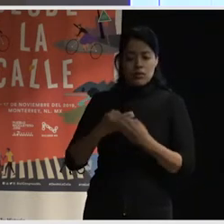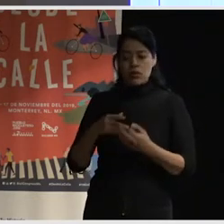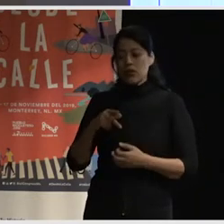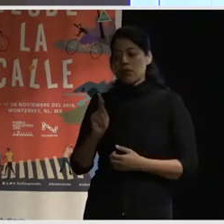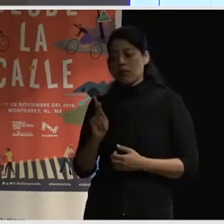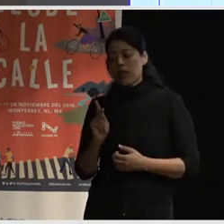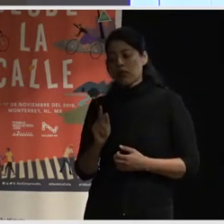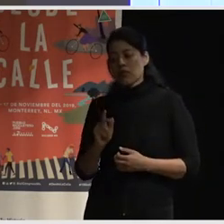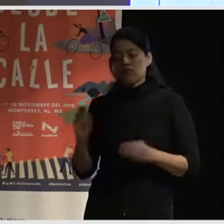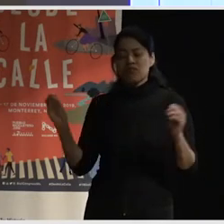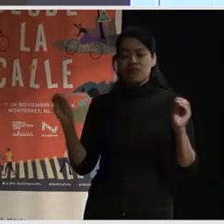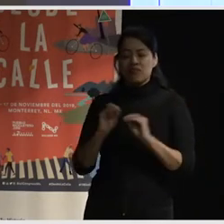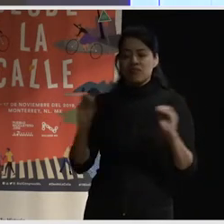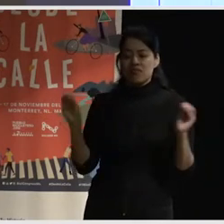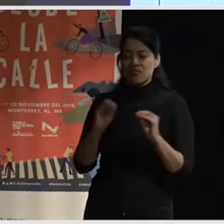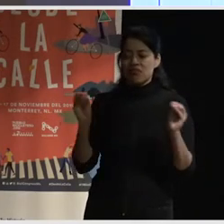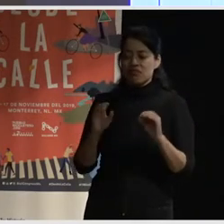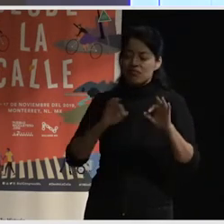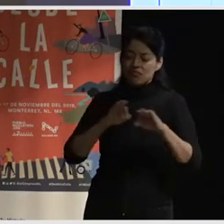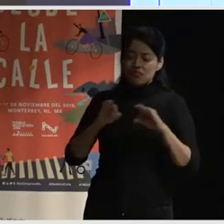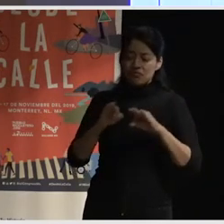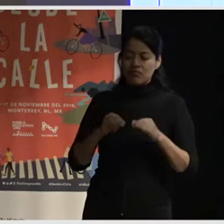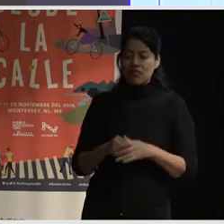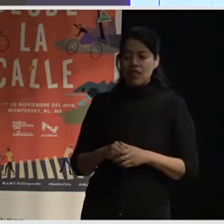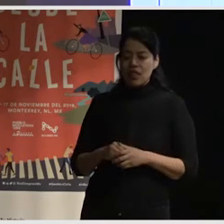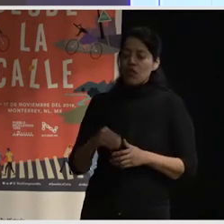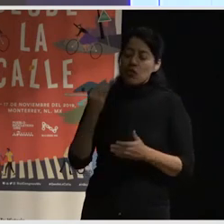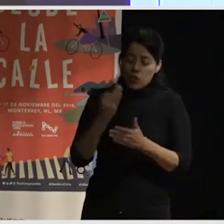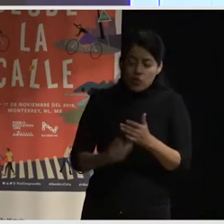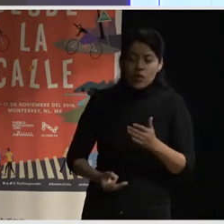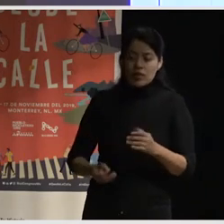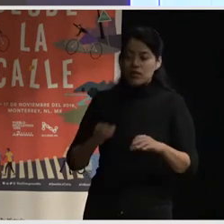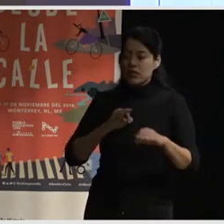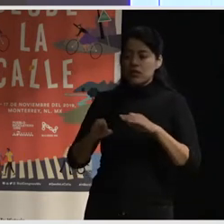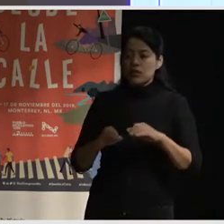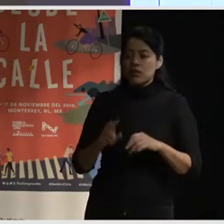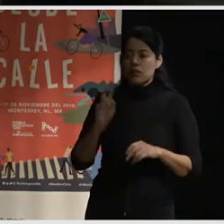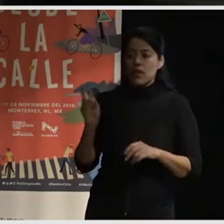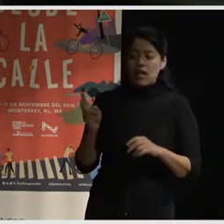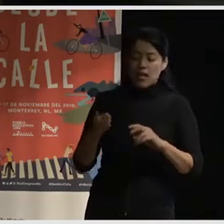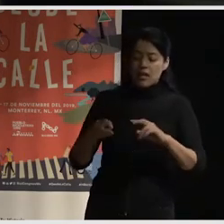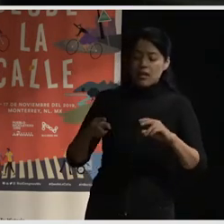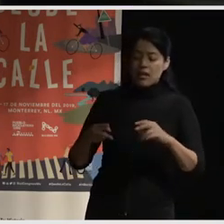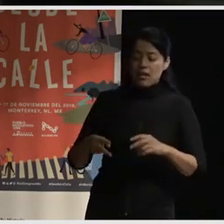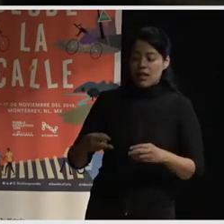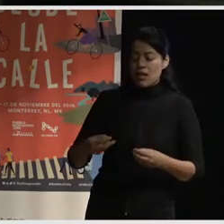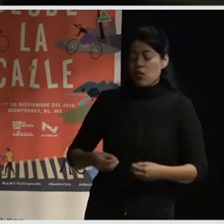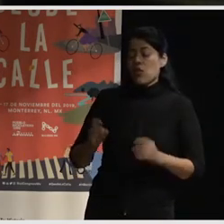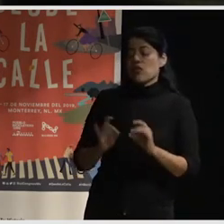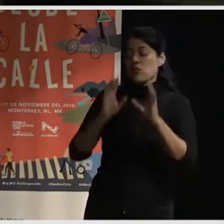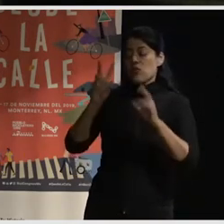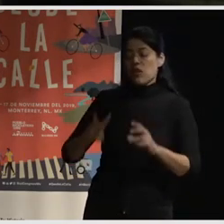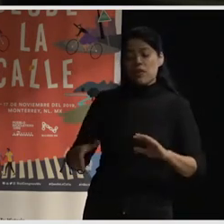nadie lo lo aborda al menos no lo suficiente como para que volteamos la realidad y les les